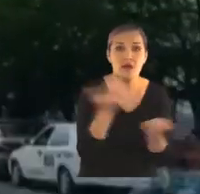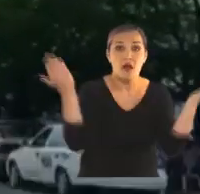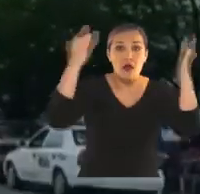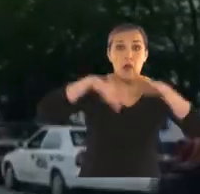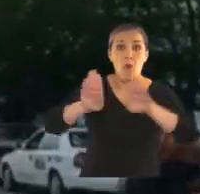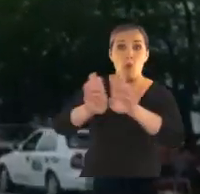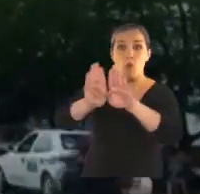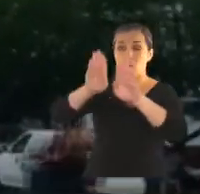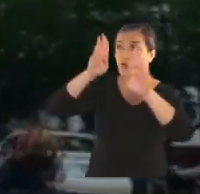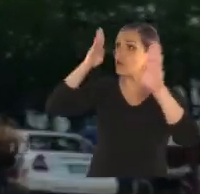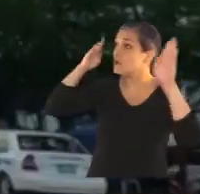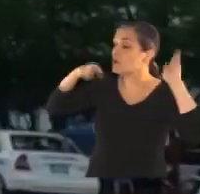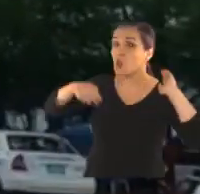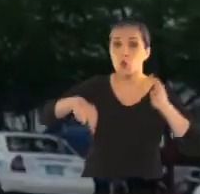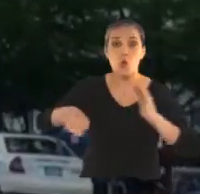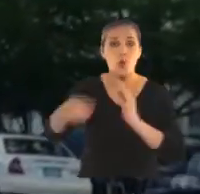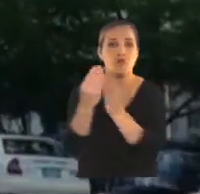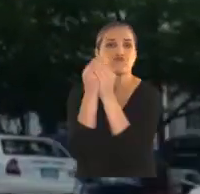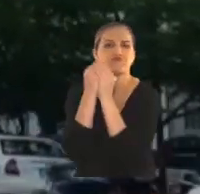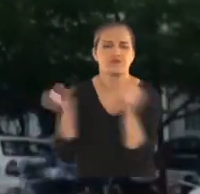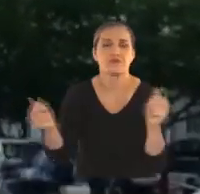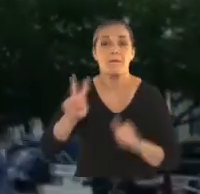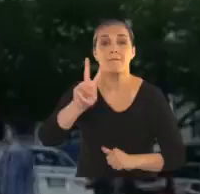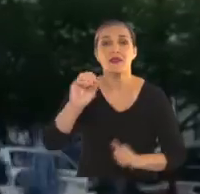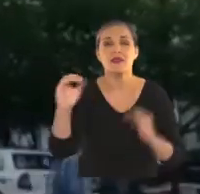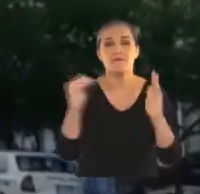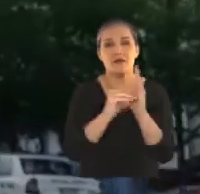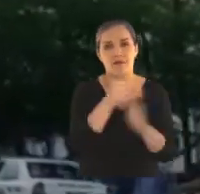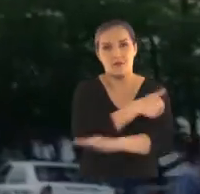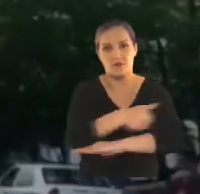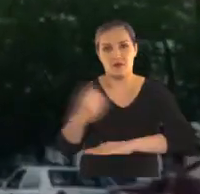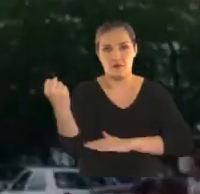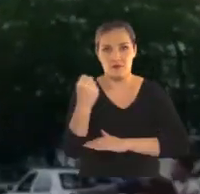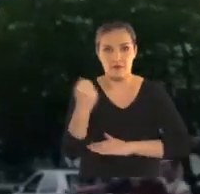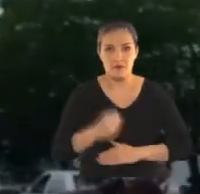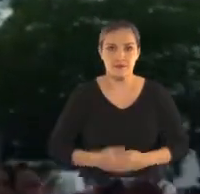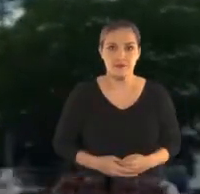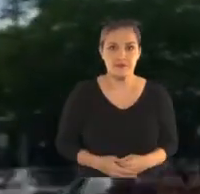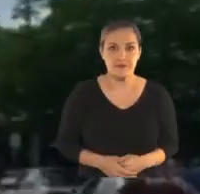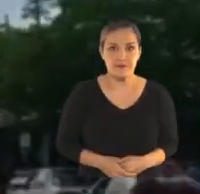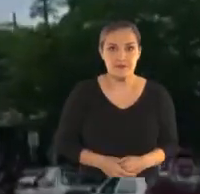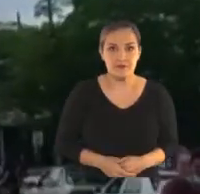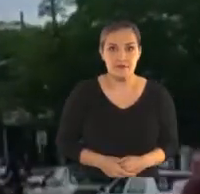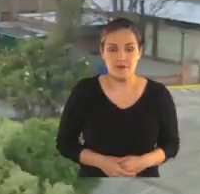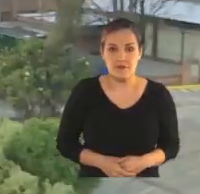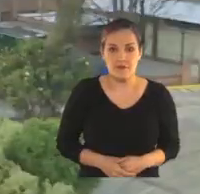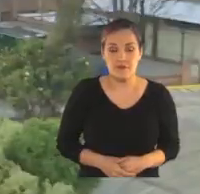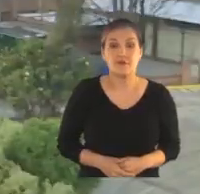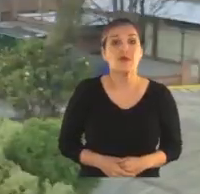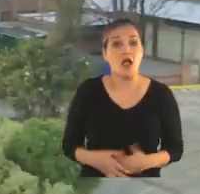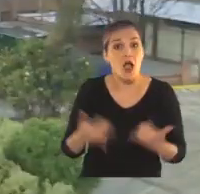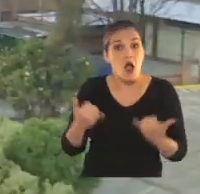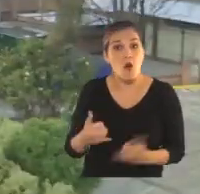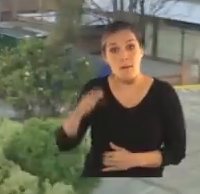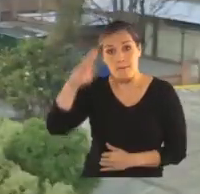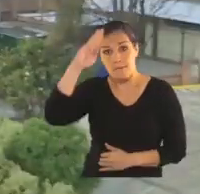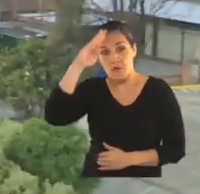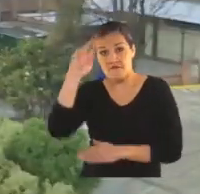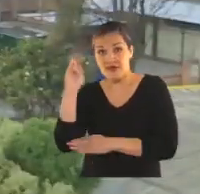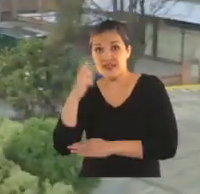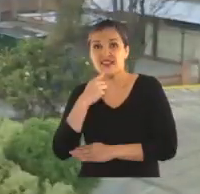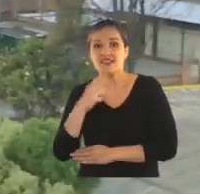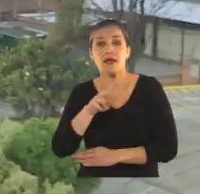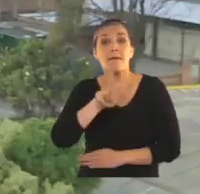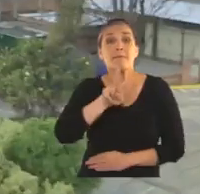puertas principales para desaparecer con 20 mil millones de pesos. Lo que dice la policía judicial, averiguando si son 20 mil millones